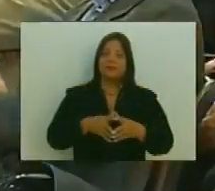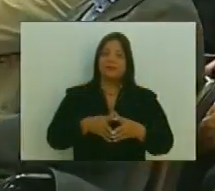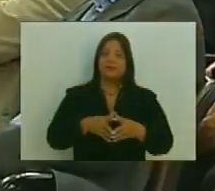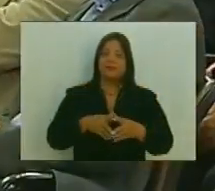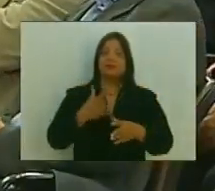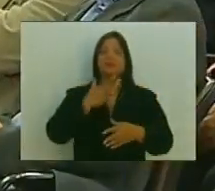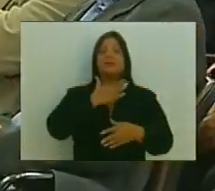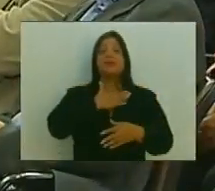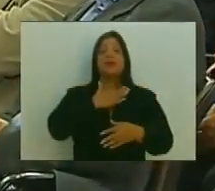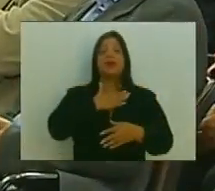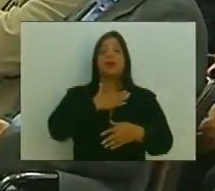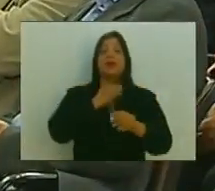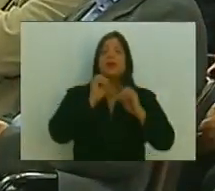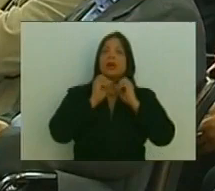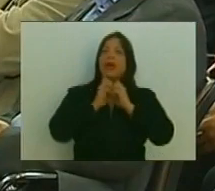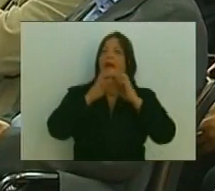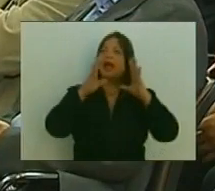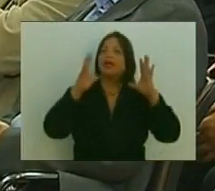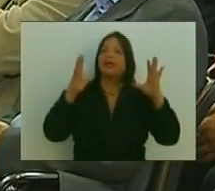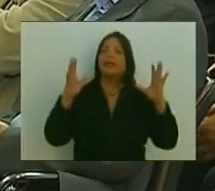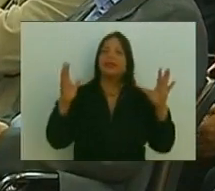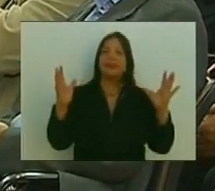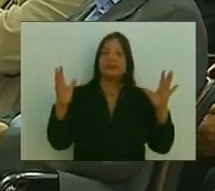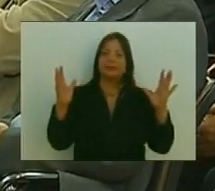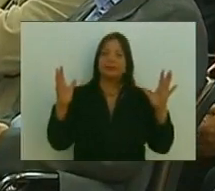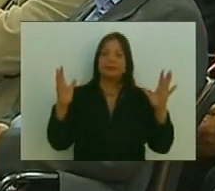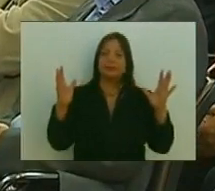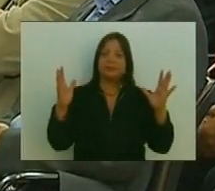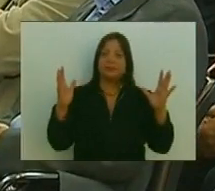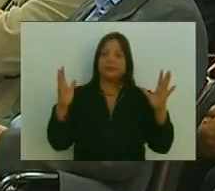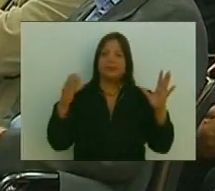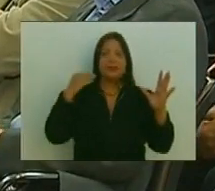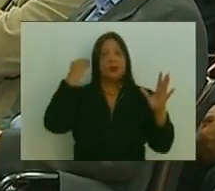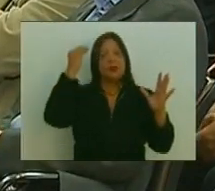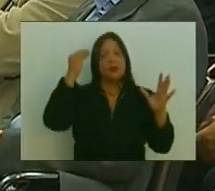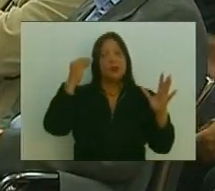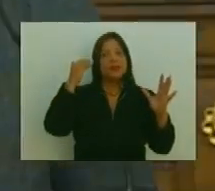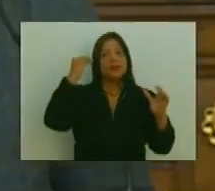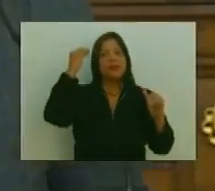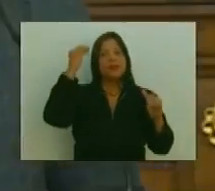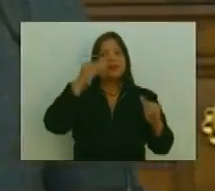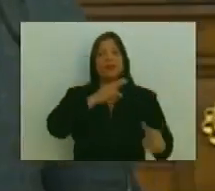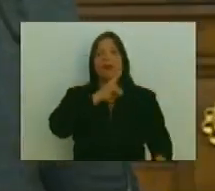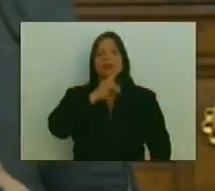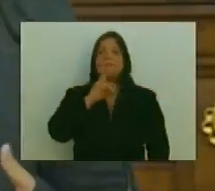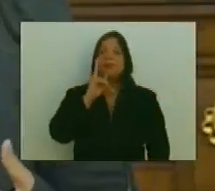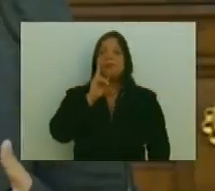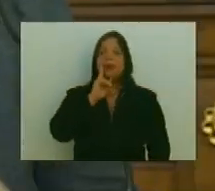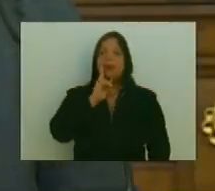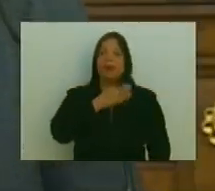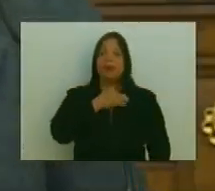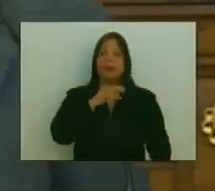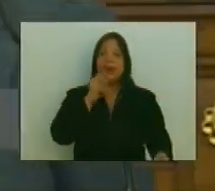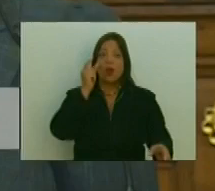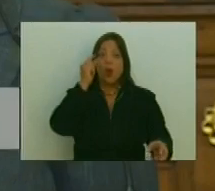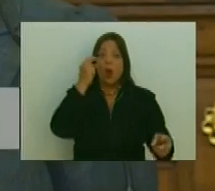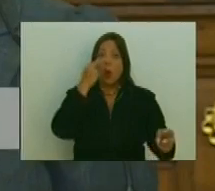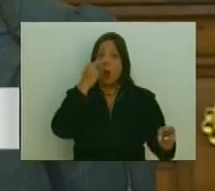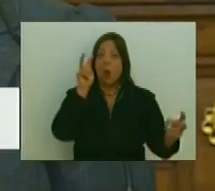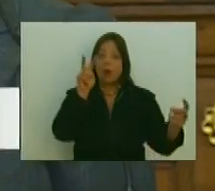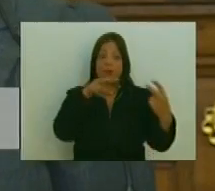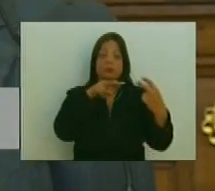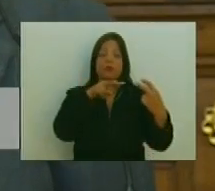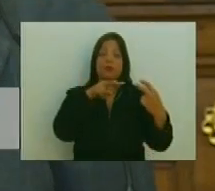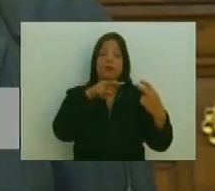Para mí eso sería muy grande. Eso lo pensamos nosotras, las madres, que tenemos a nuestro